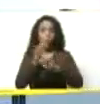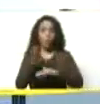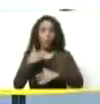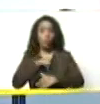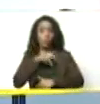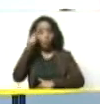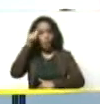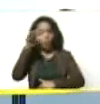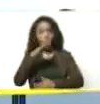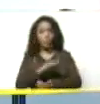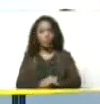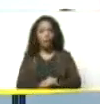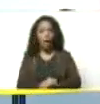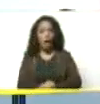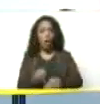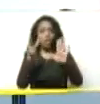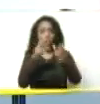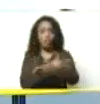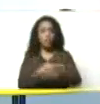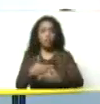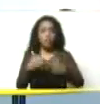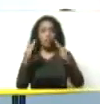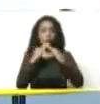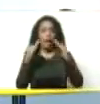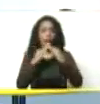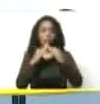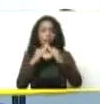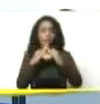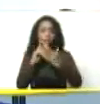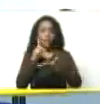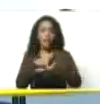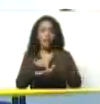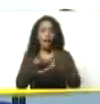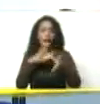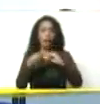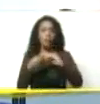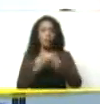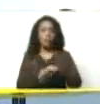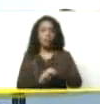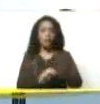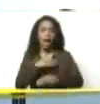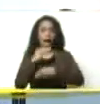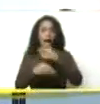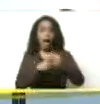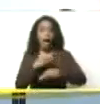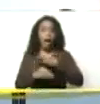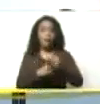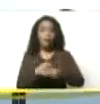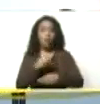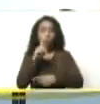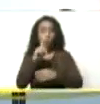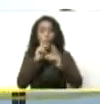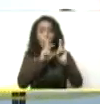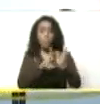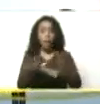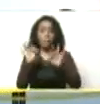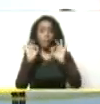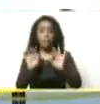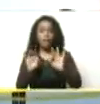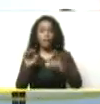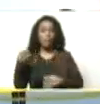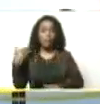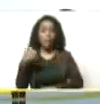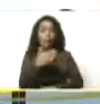pueblo a los 7 millones de hogares que llega el club le garanticemos a través de un plan especial de tilapia